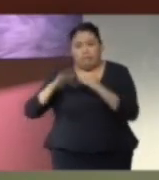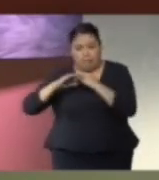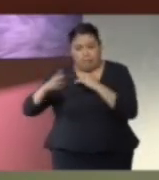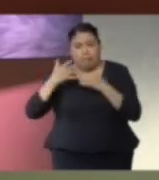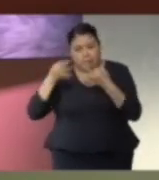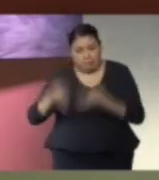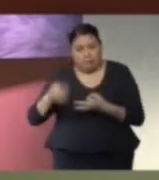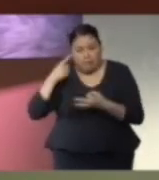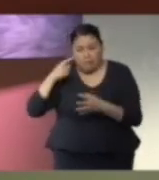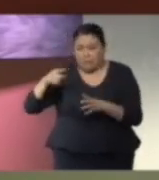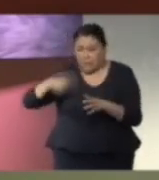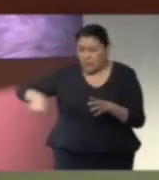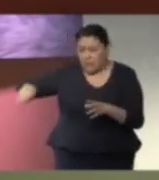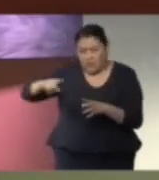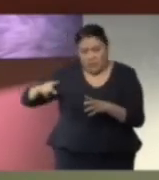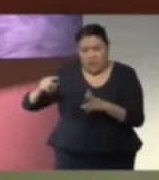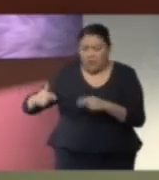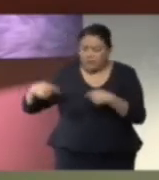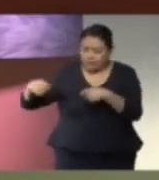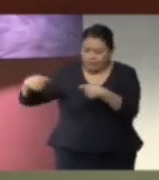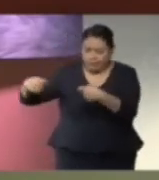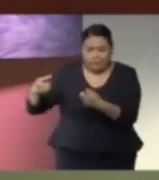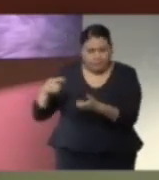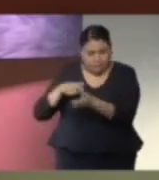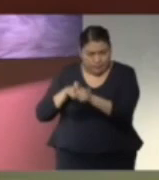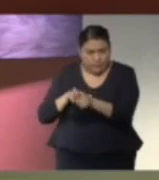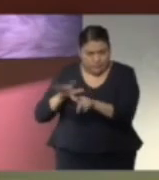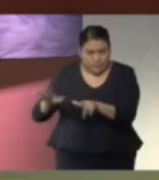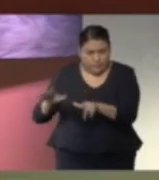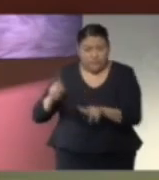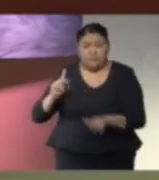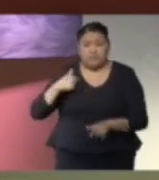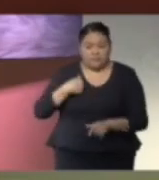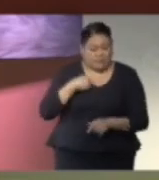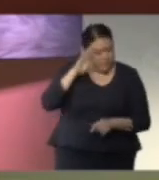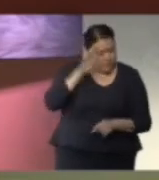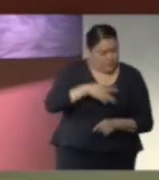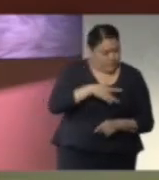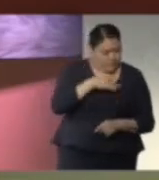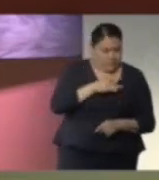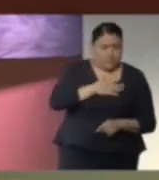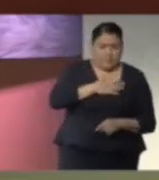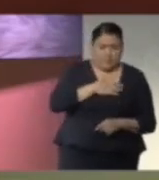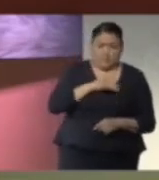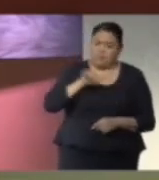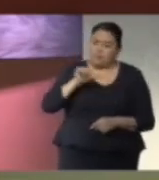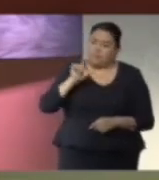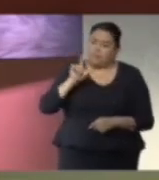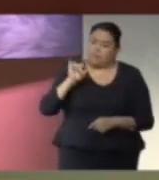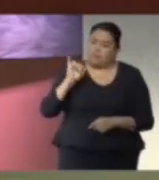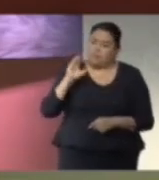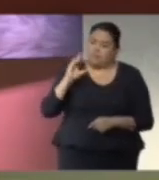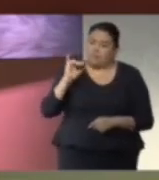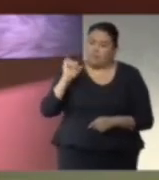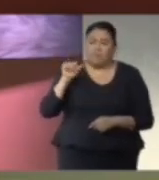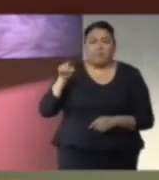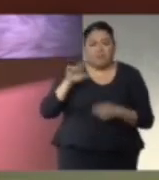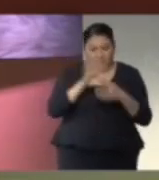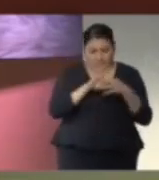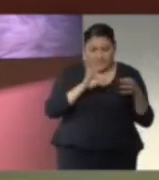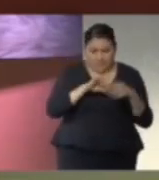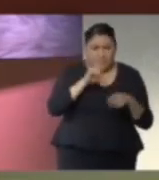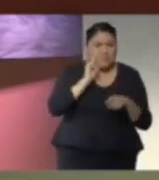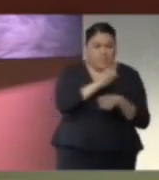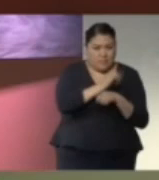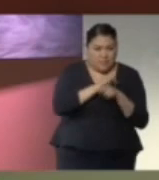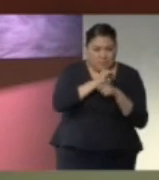la reproducción comunitaria. Pero incluso yo iría un poquito más allá, que es parte del trabajo que Alicia ha venido haciendo, en no pensar solamente